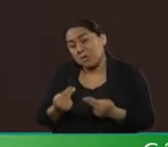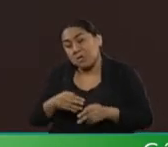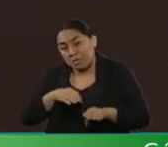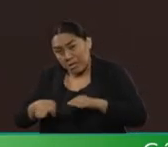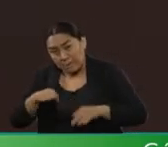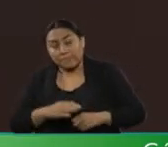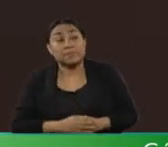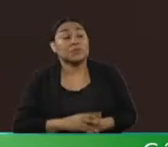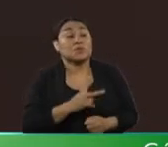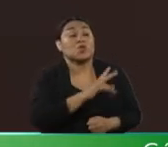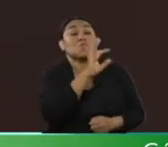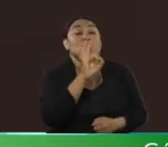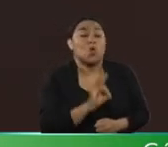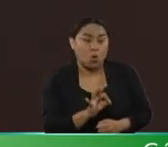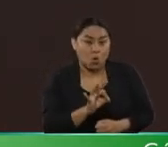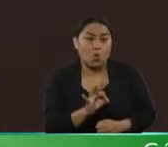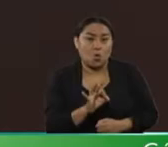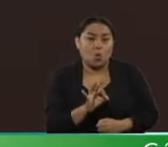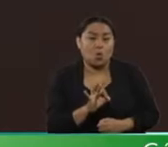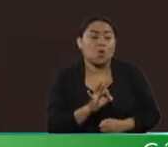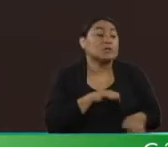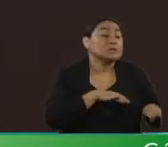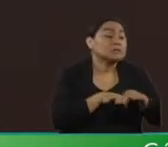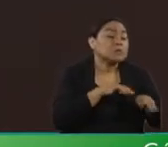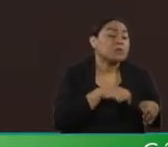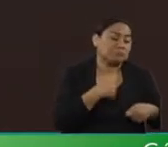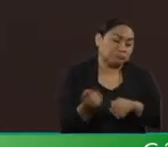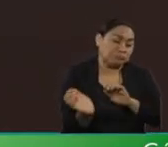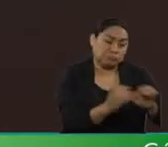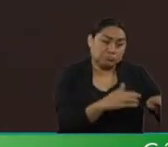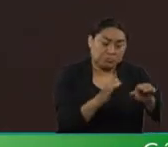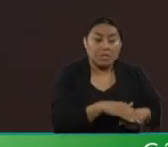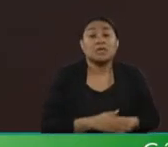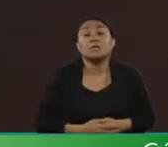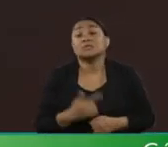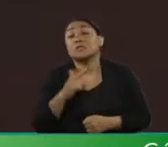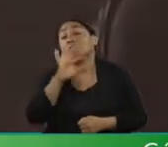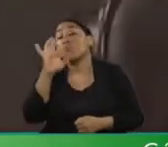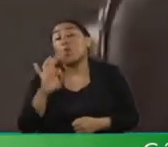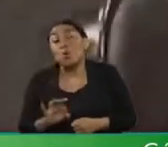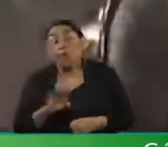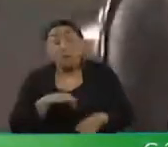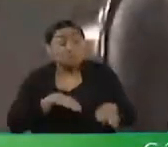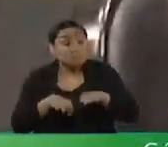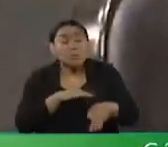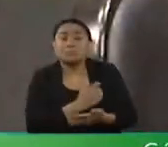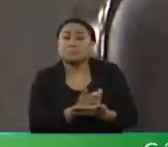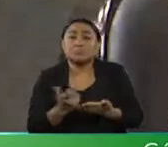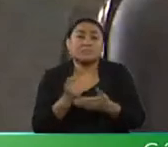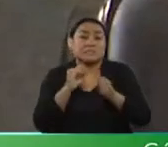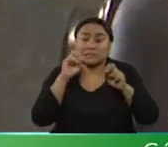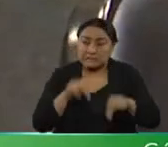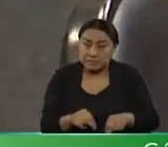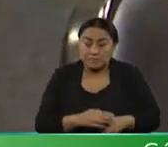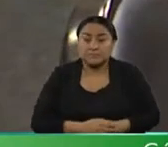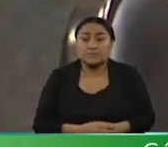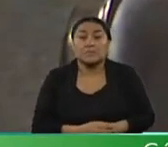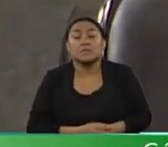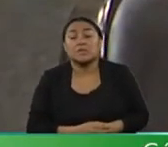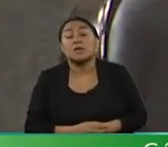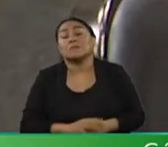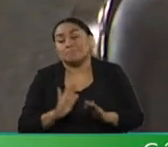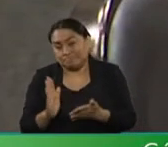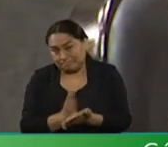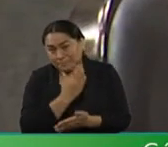2% son empleadores y solo el 7% no recibe ningún ingreso por si fuera poco de